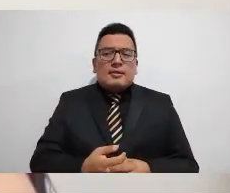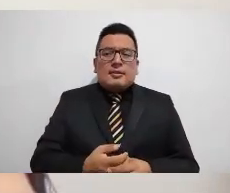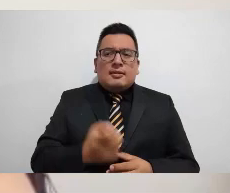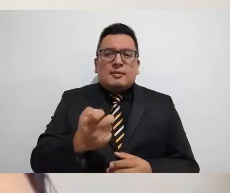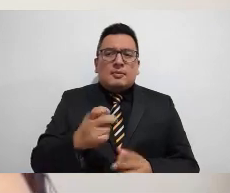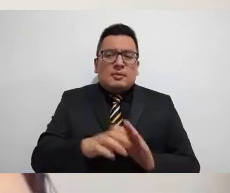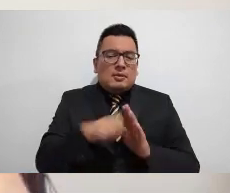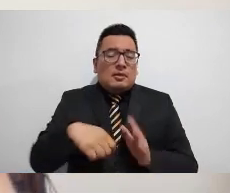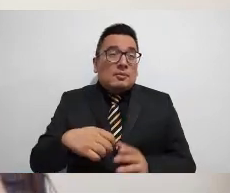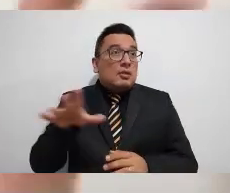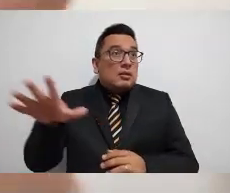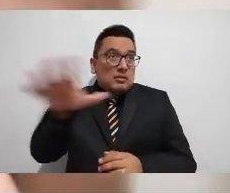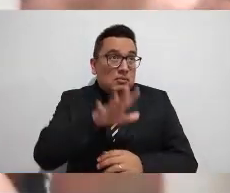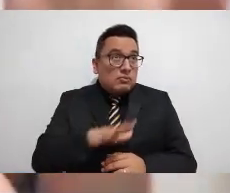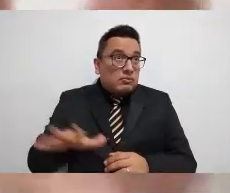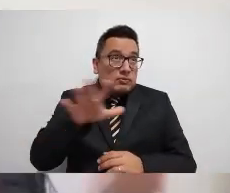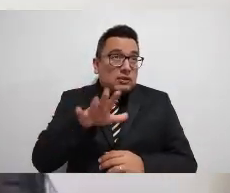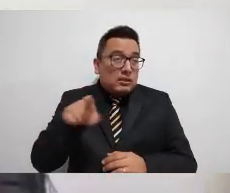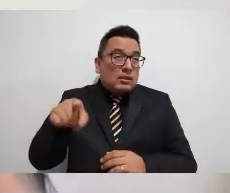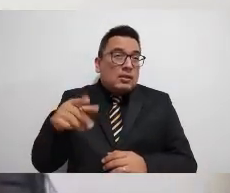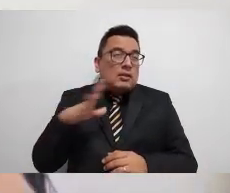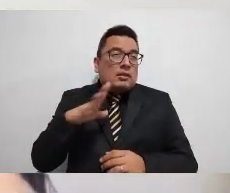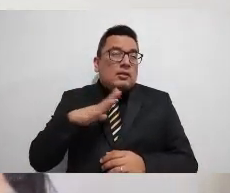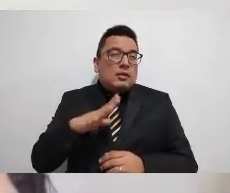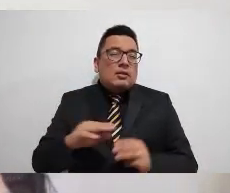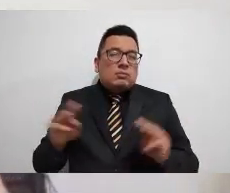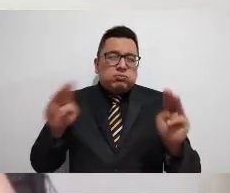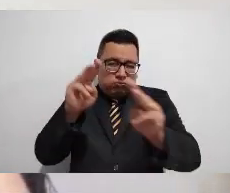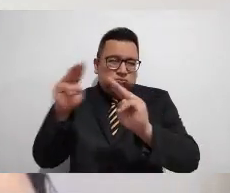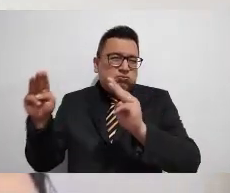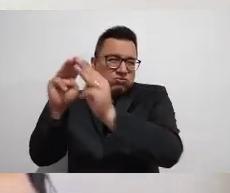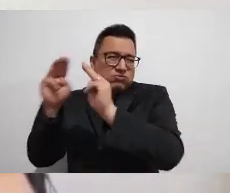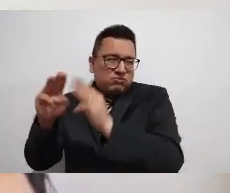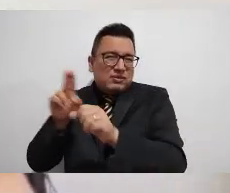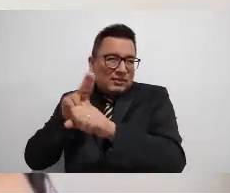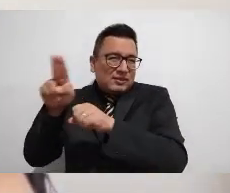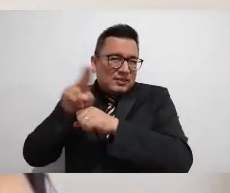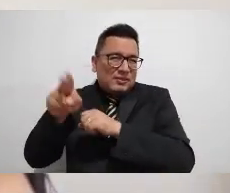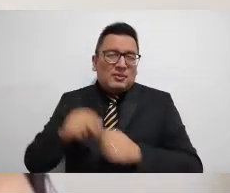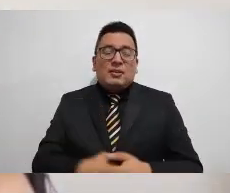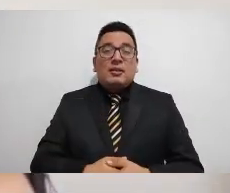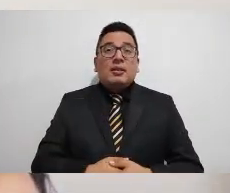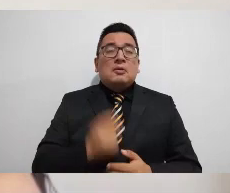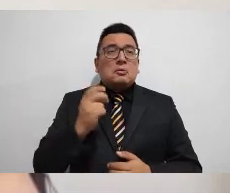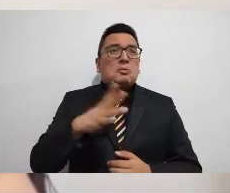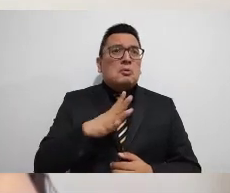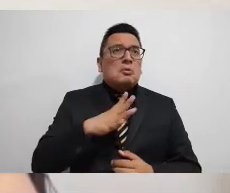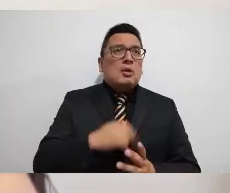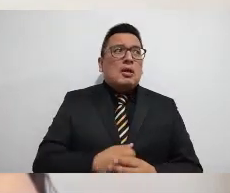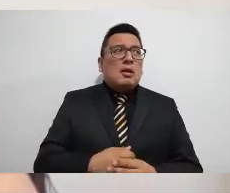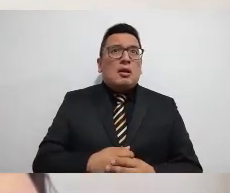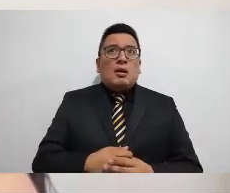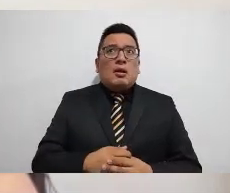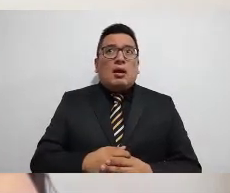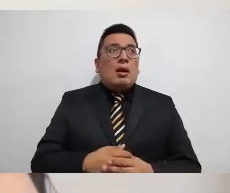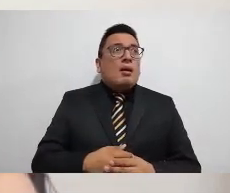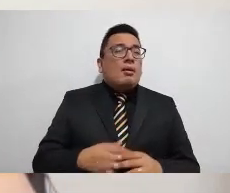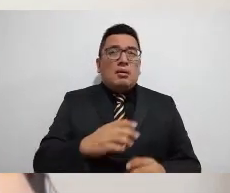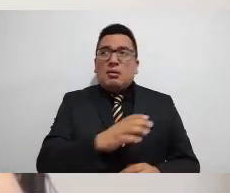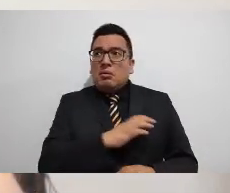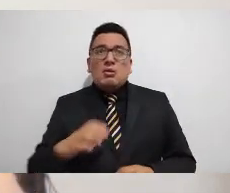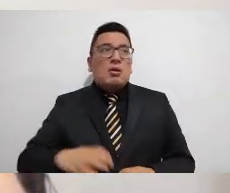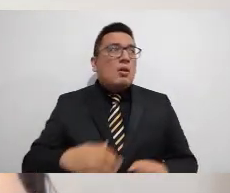este distrito en particular, bueno, en esta región que es la Sierra Norte, que son 2 distritos, no hay procesos de campaña,